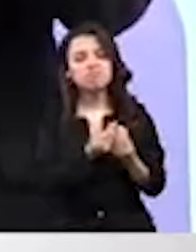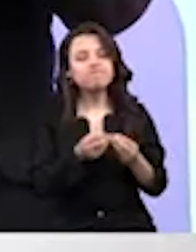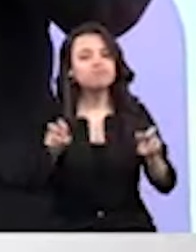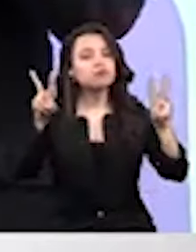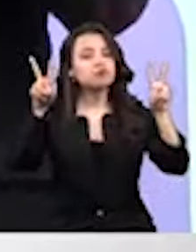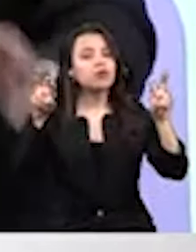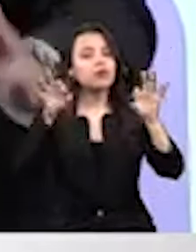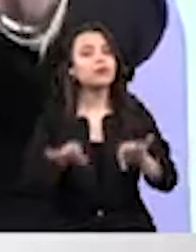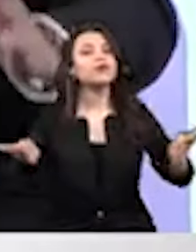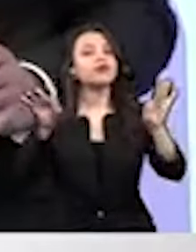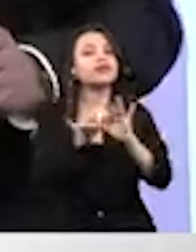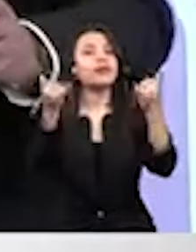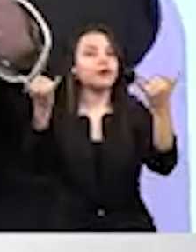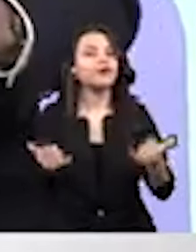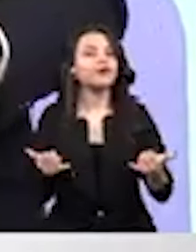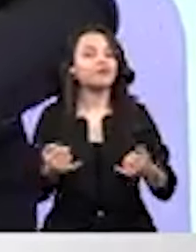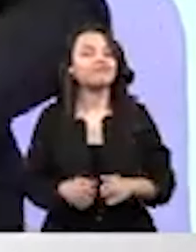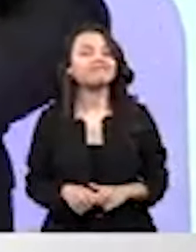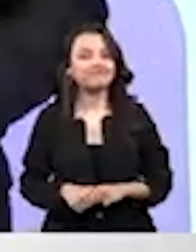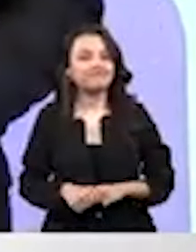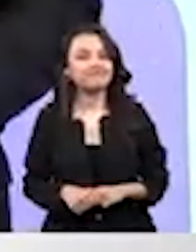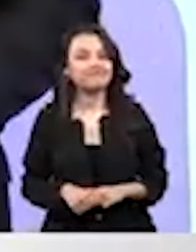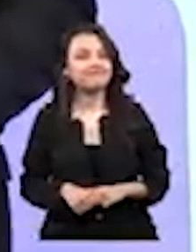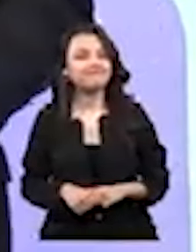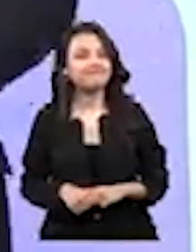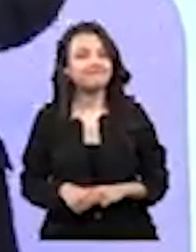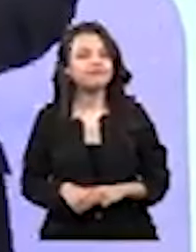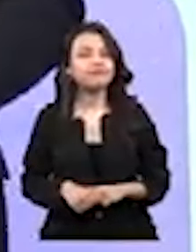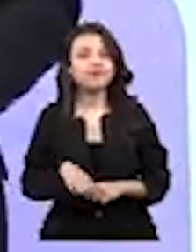de los que se está hablando a esta hora aquí en el país y en el mundo. W sin carreta.